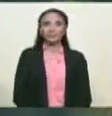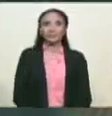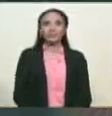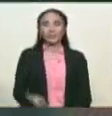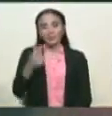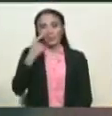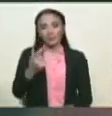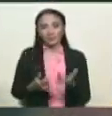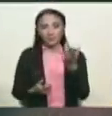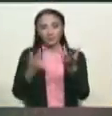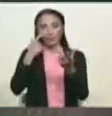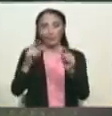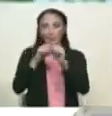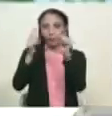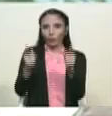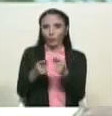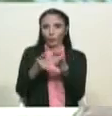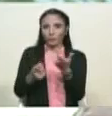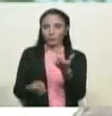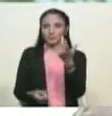Tengo la bola en la mano.